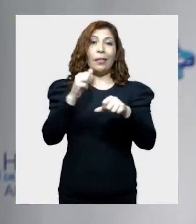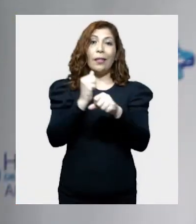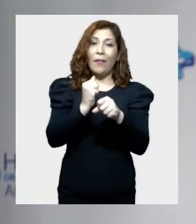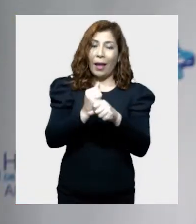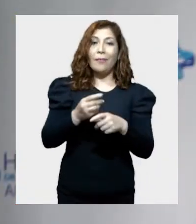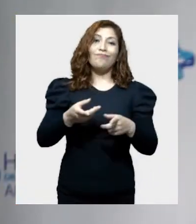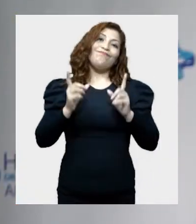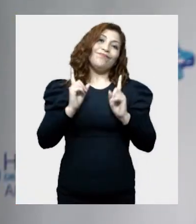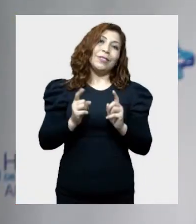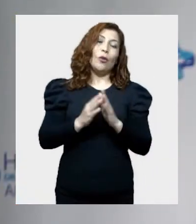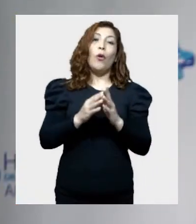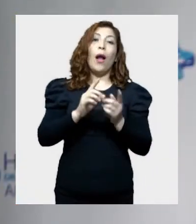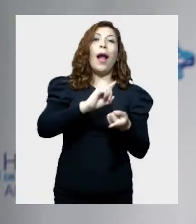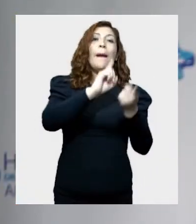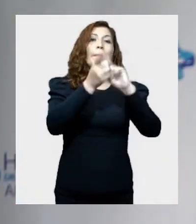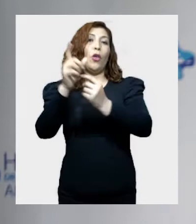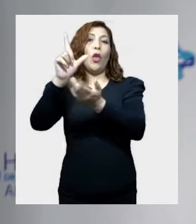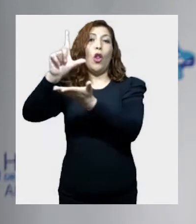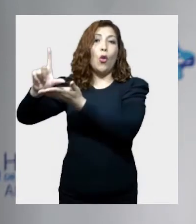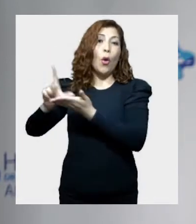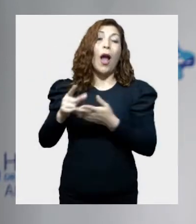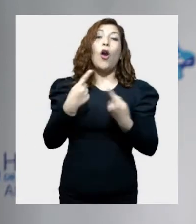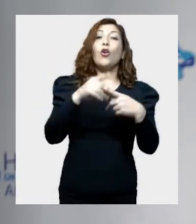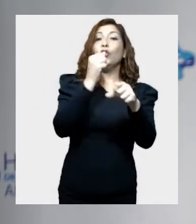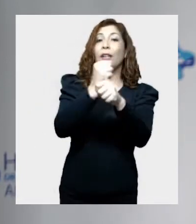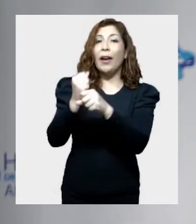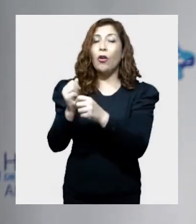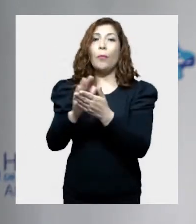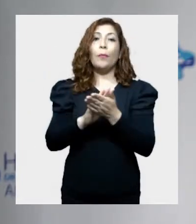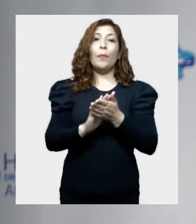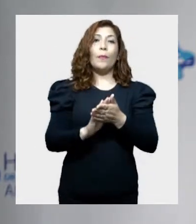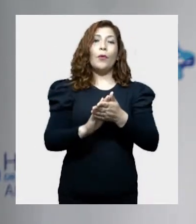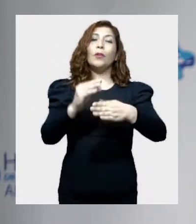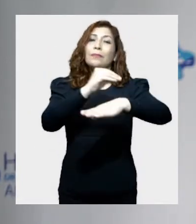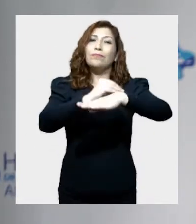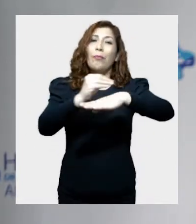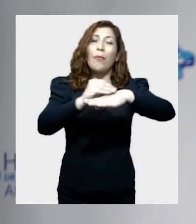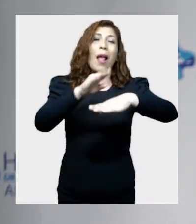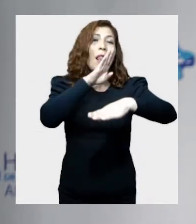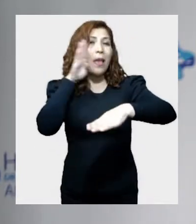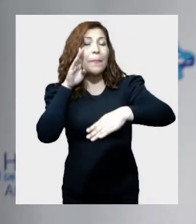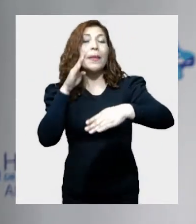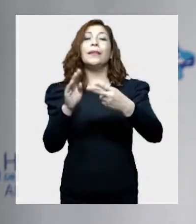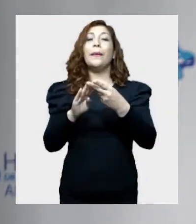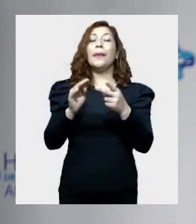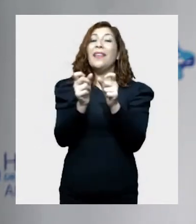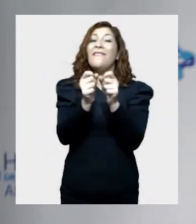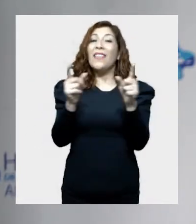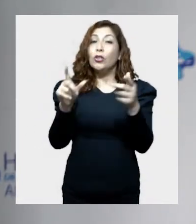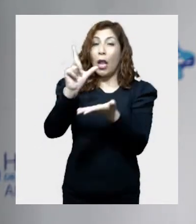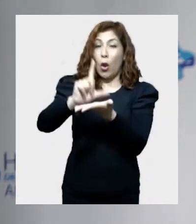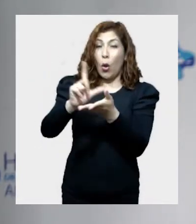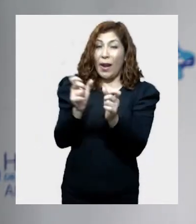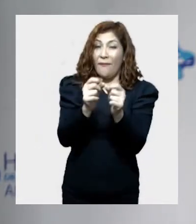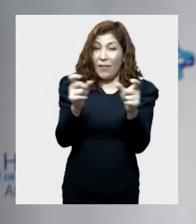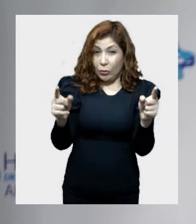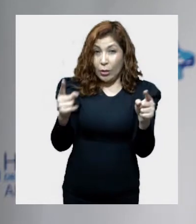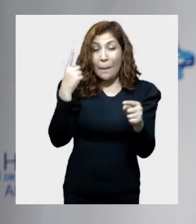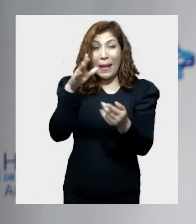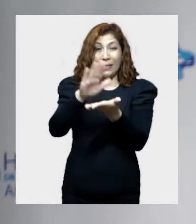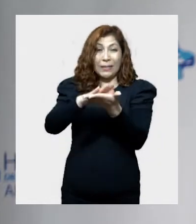debieron ser reasignados a otras labores como esterilización y la unidad de infecciones asociadas a atención de